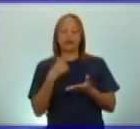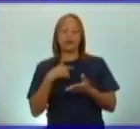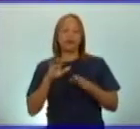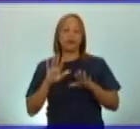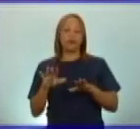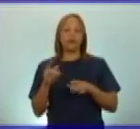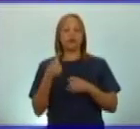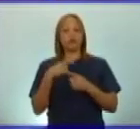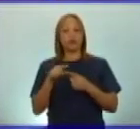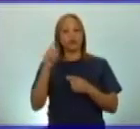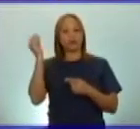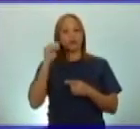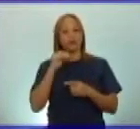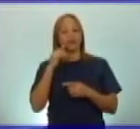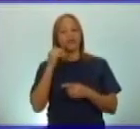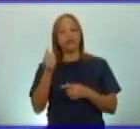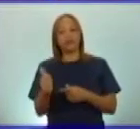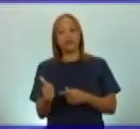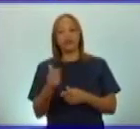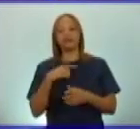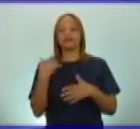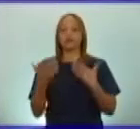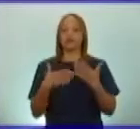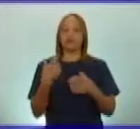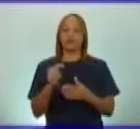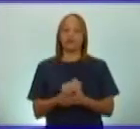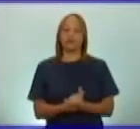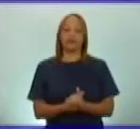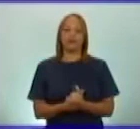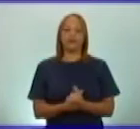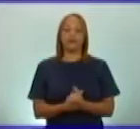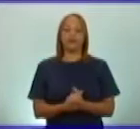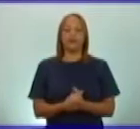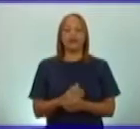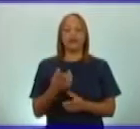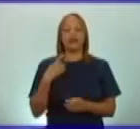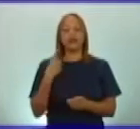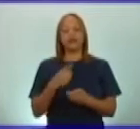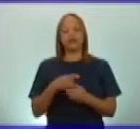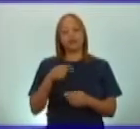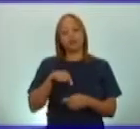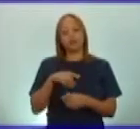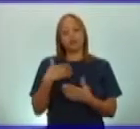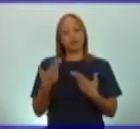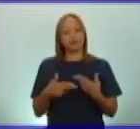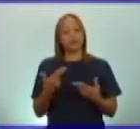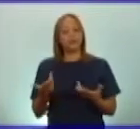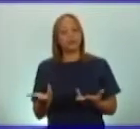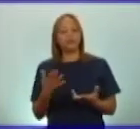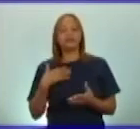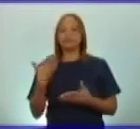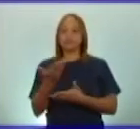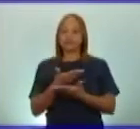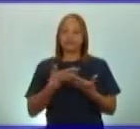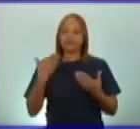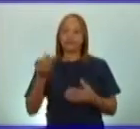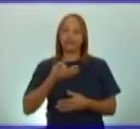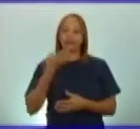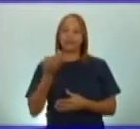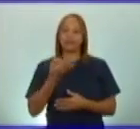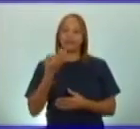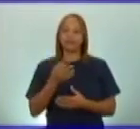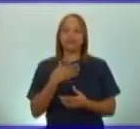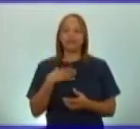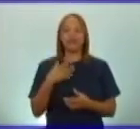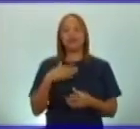tenido éxito en la realización de esas actividades. Además, muchachos, en el encuentro de hoy vamos a conversar también un poco sobre qué